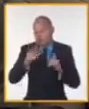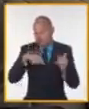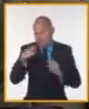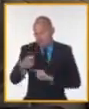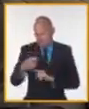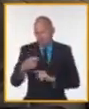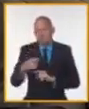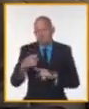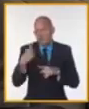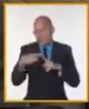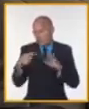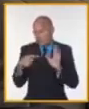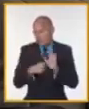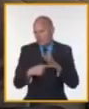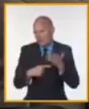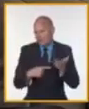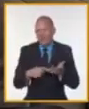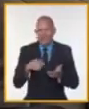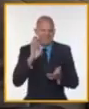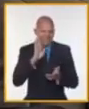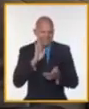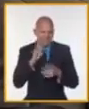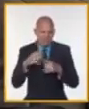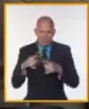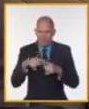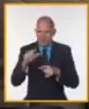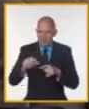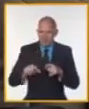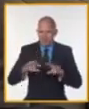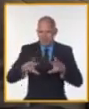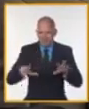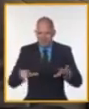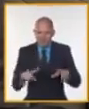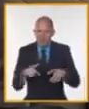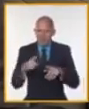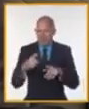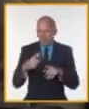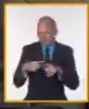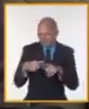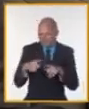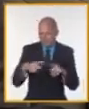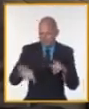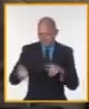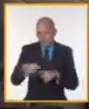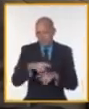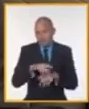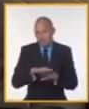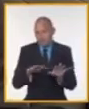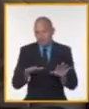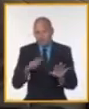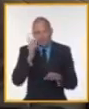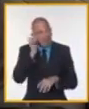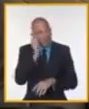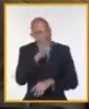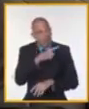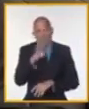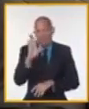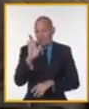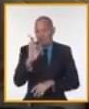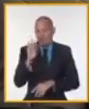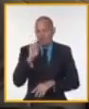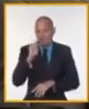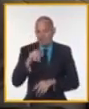delito, como lo hacía al inicio del punto la propia Fiscalía, sino que cada día vamos logrando con el liderazgo y